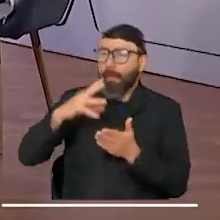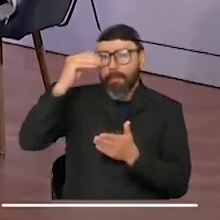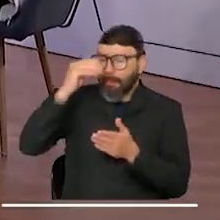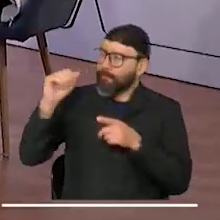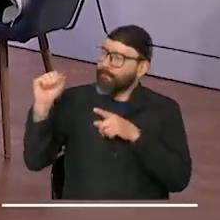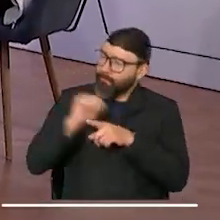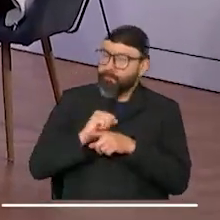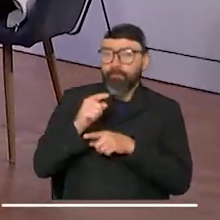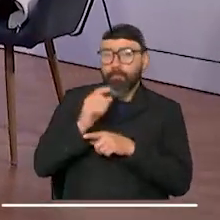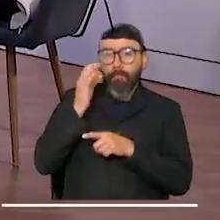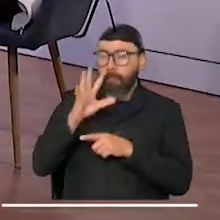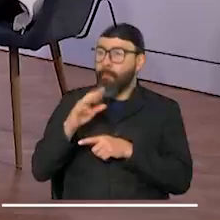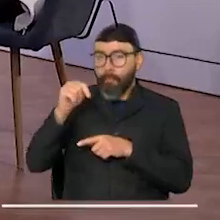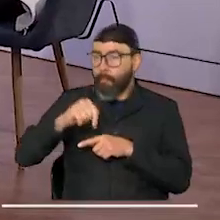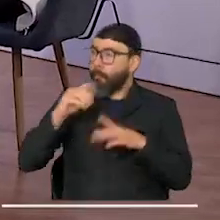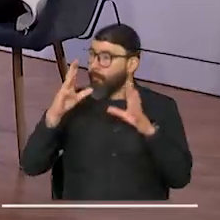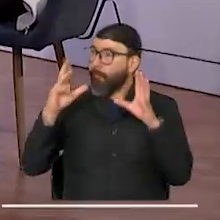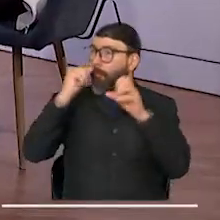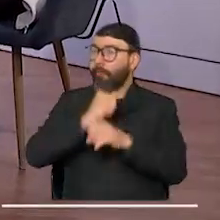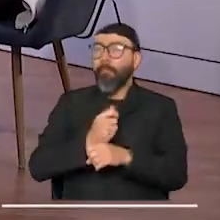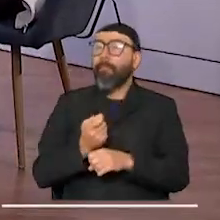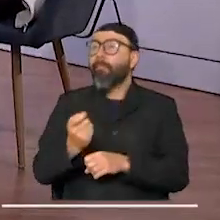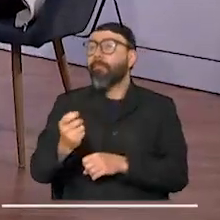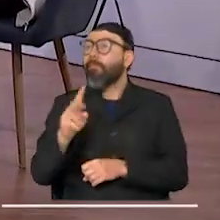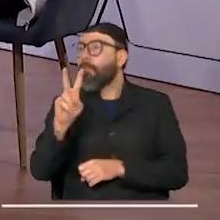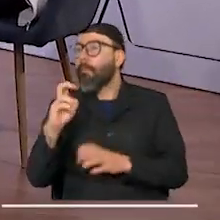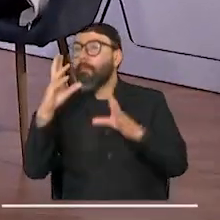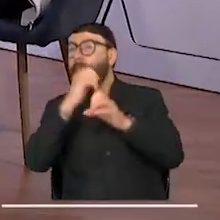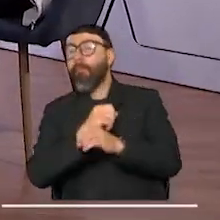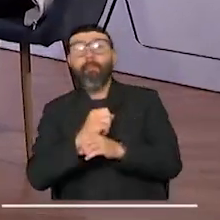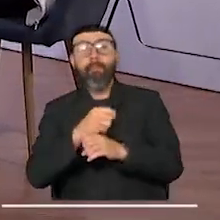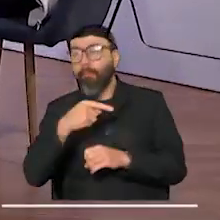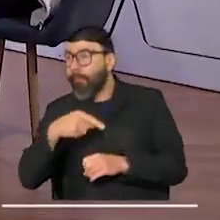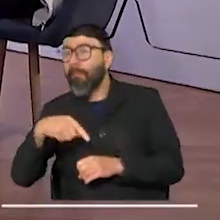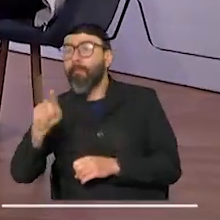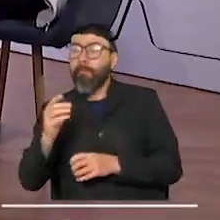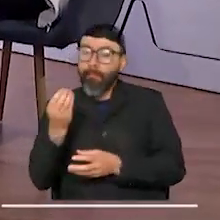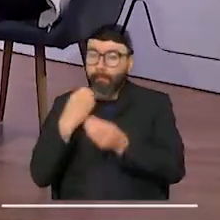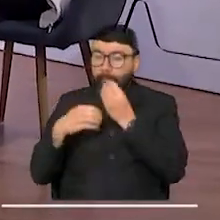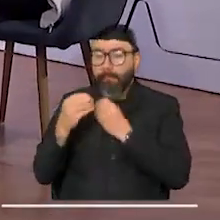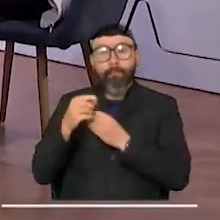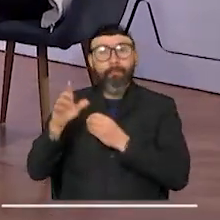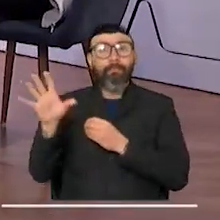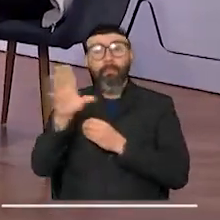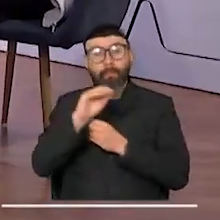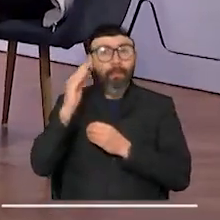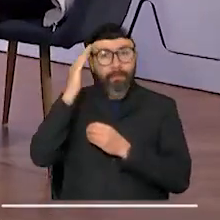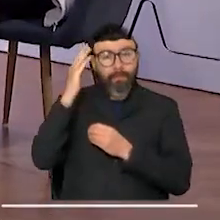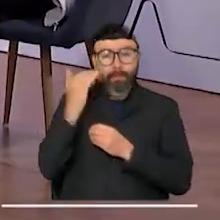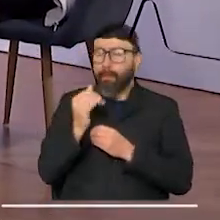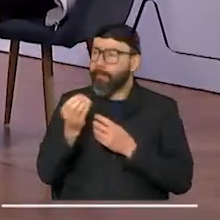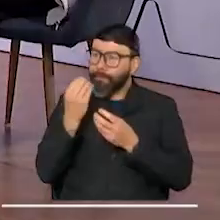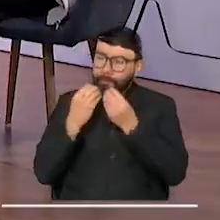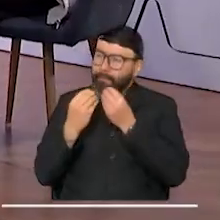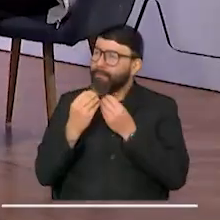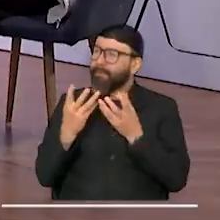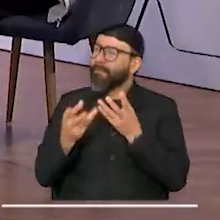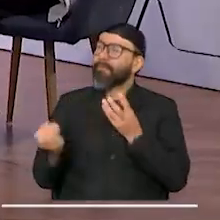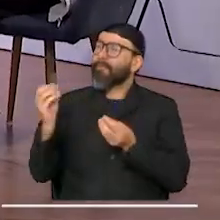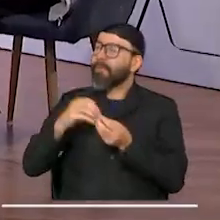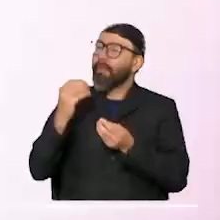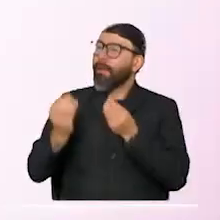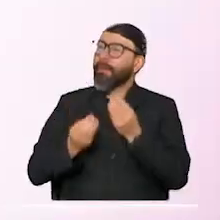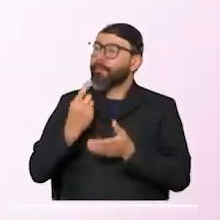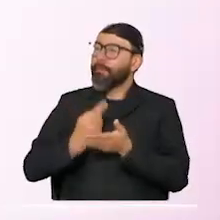de pronto esta noche ahora a las 7 se acaba van a almorzar a cenar ya saben todo sobre la alimentación que pueden hacer